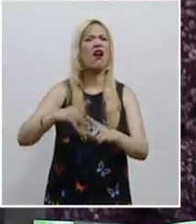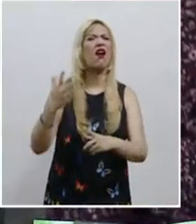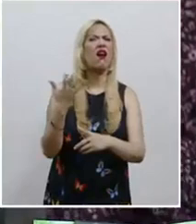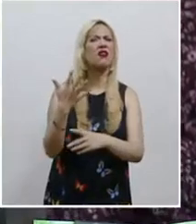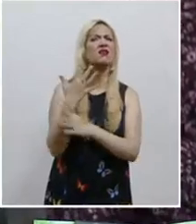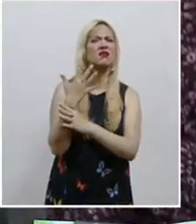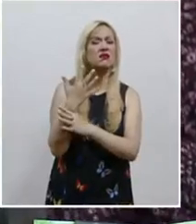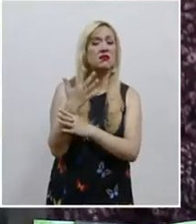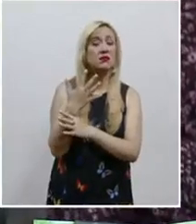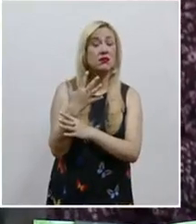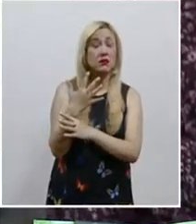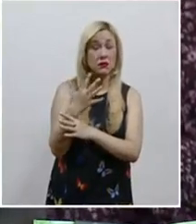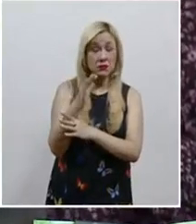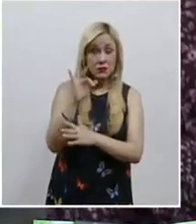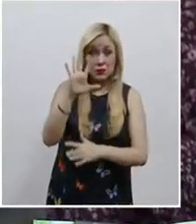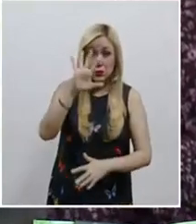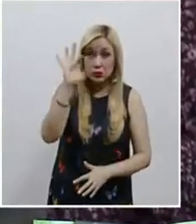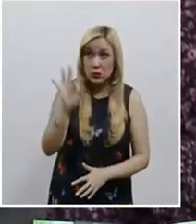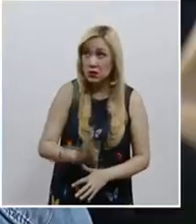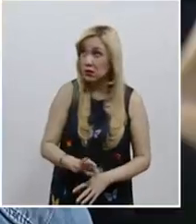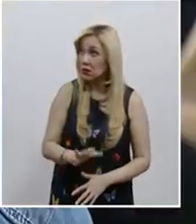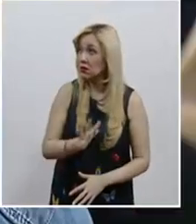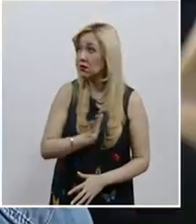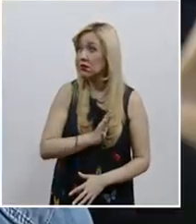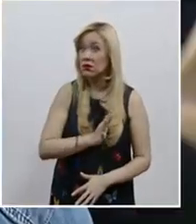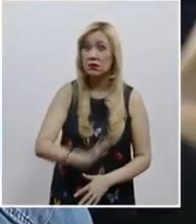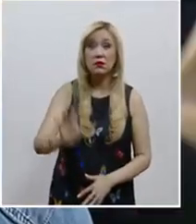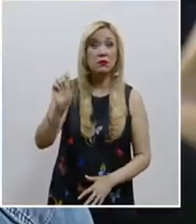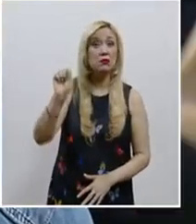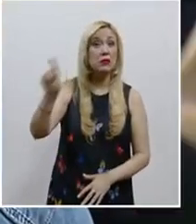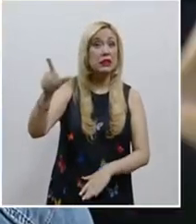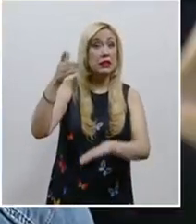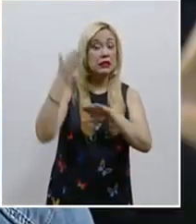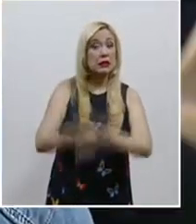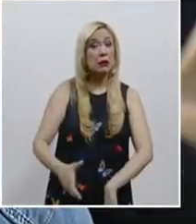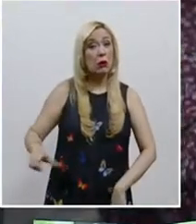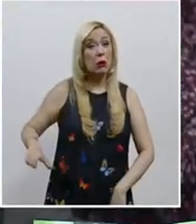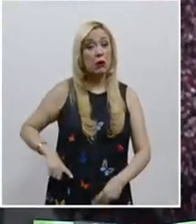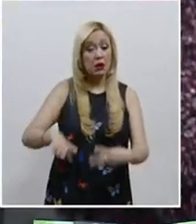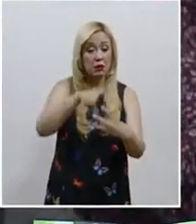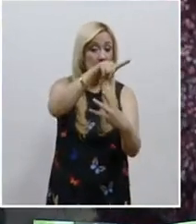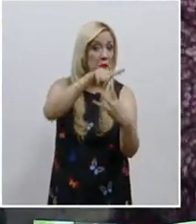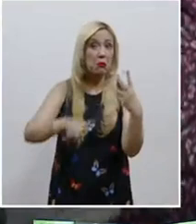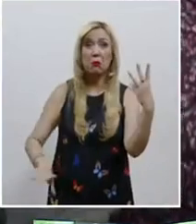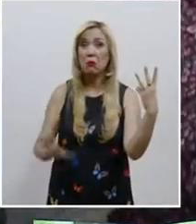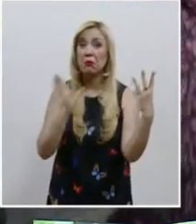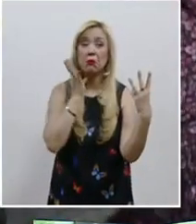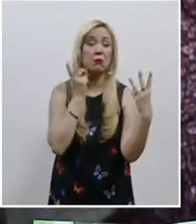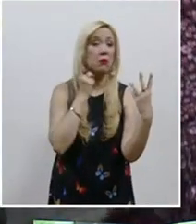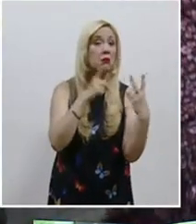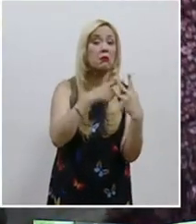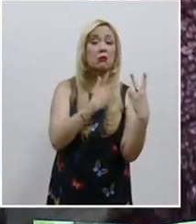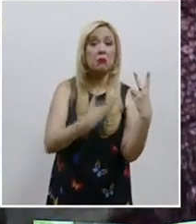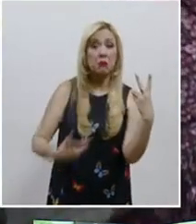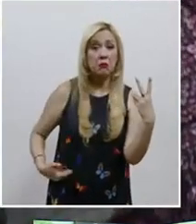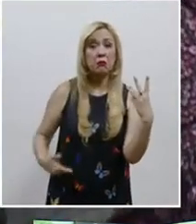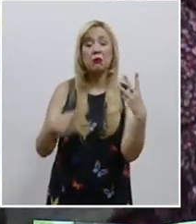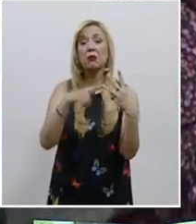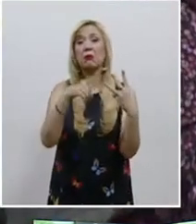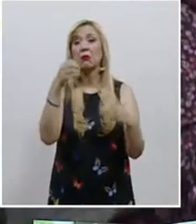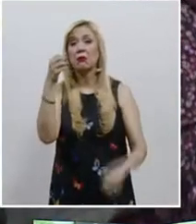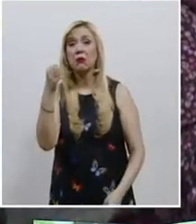45%, sorprendentemente, de alguno de los 3 niveles de gobierno. Tenemos una impunidad en estos casos prácticamente